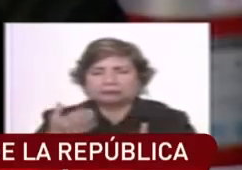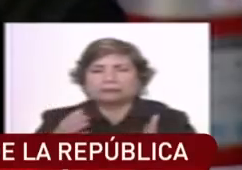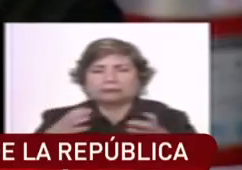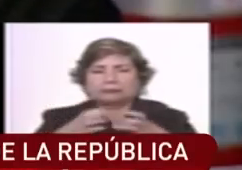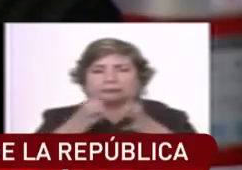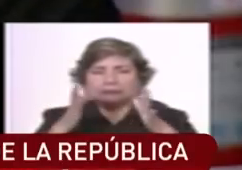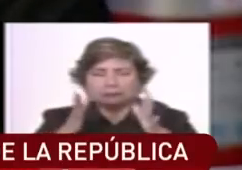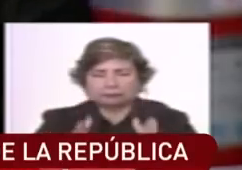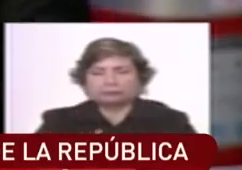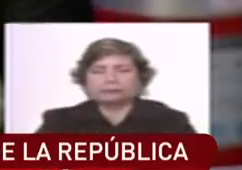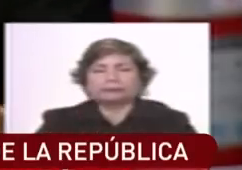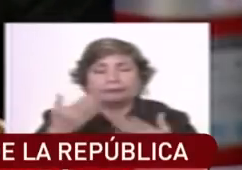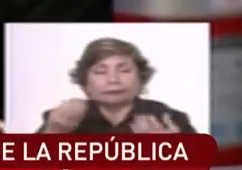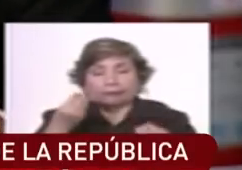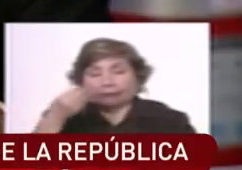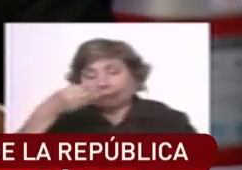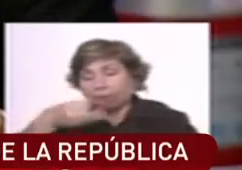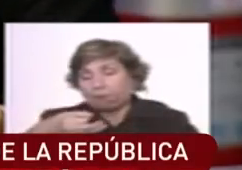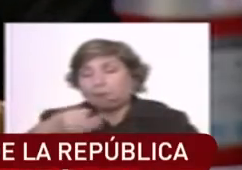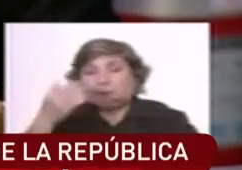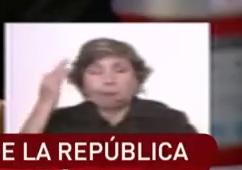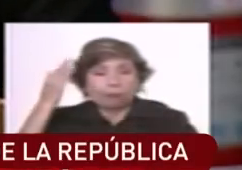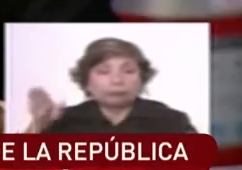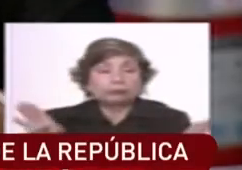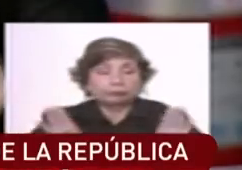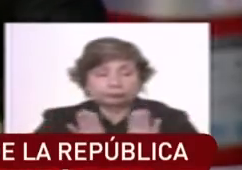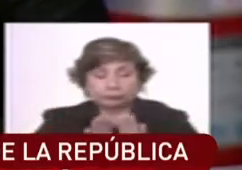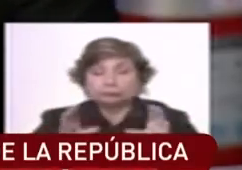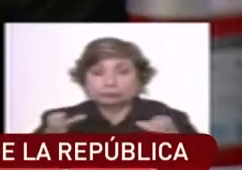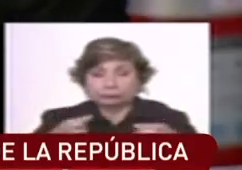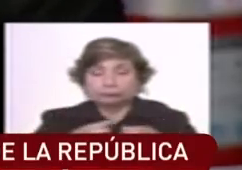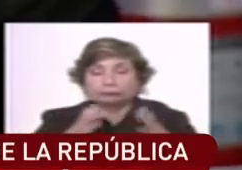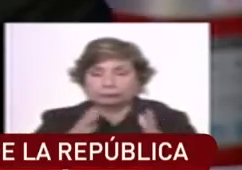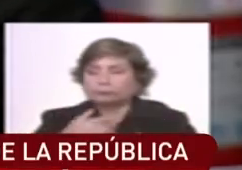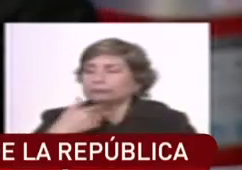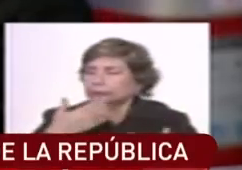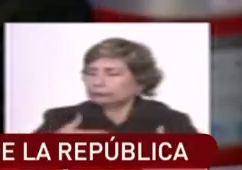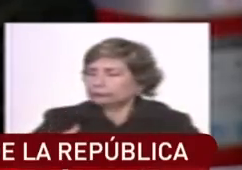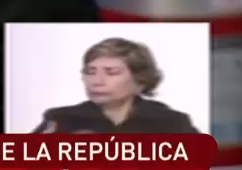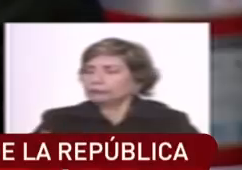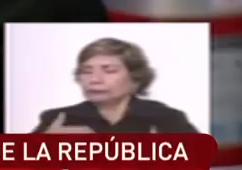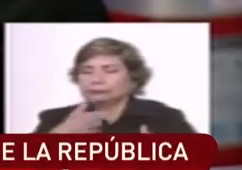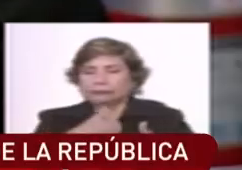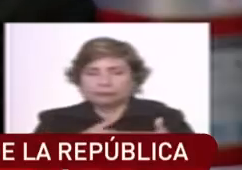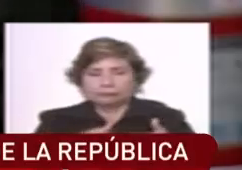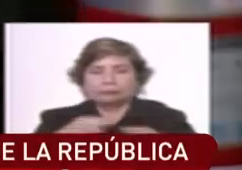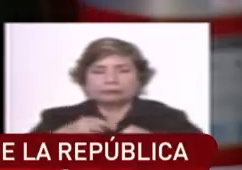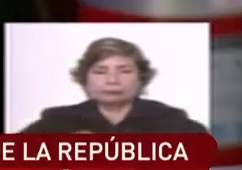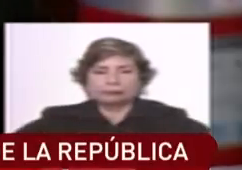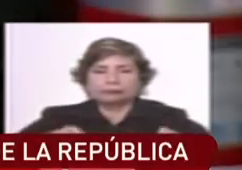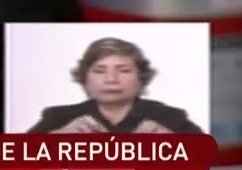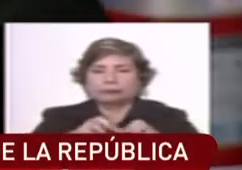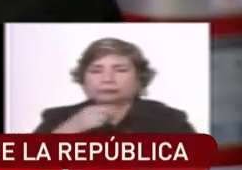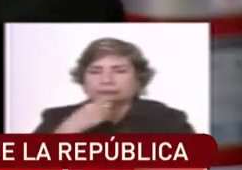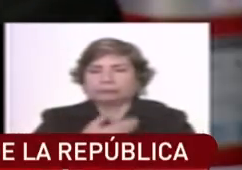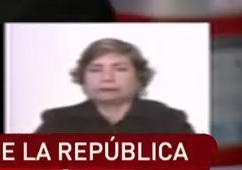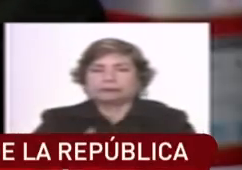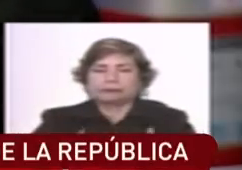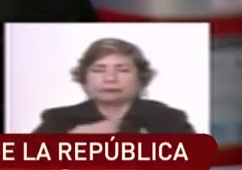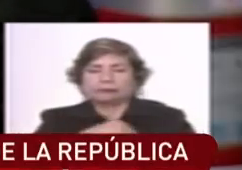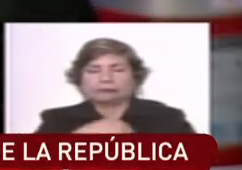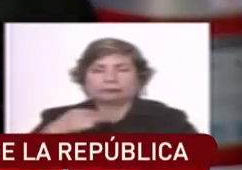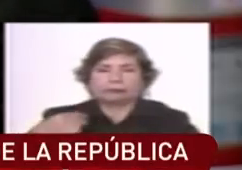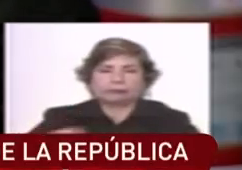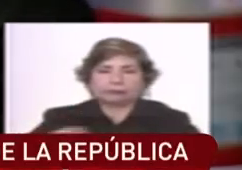una congresista, porque si bien es cierto, se había cerrado el Congreso, todavía yo formaba parte del Parlamento siendo miembro